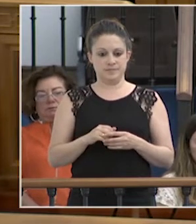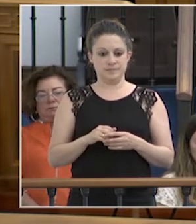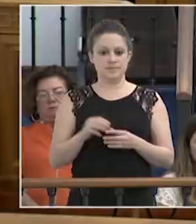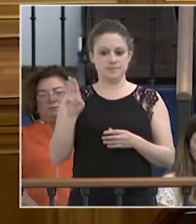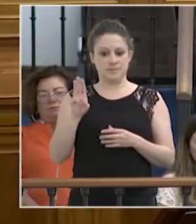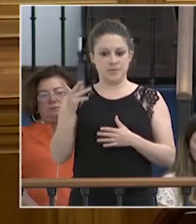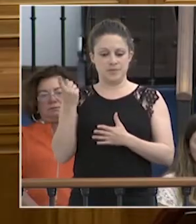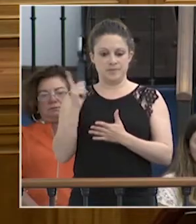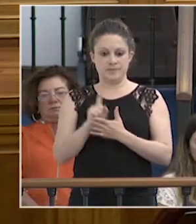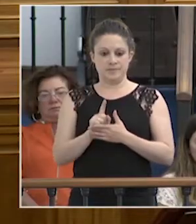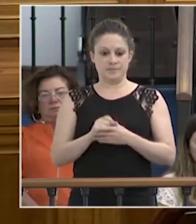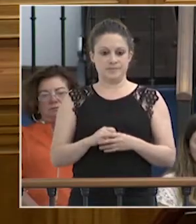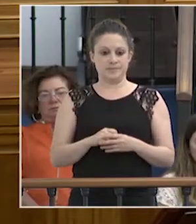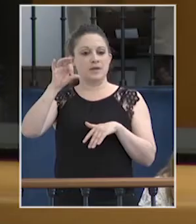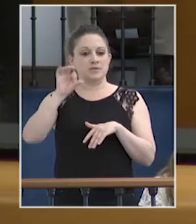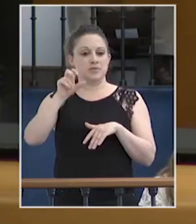Don Pablo Bellido Acevedo.